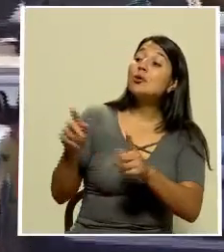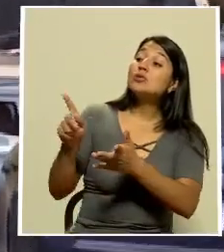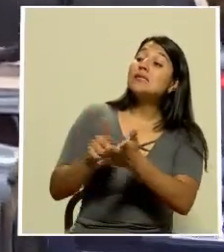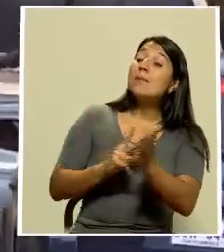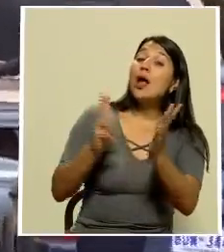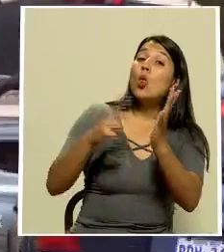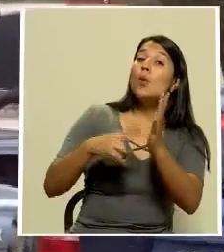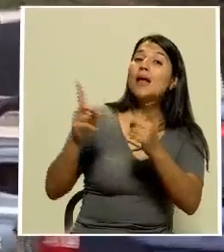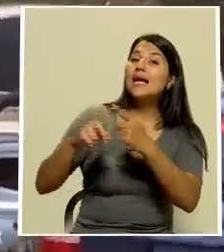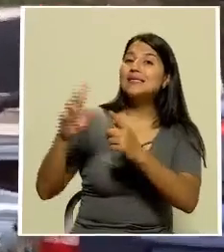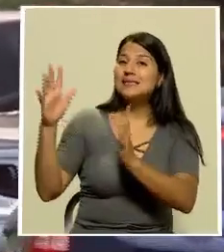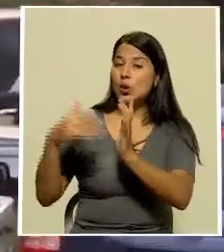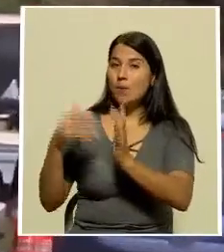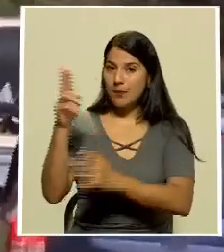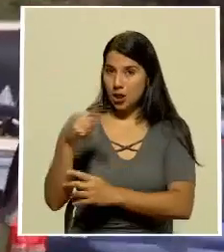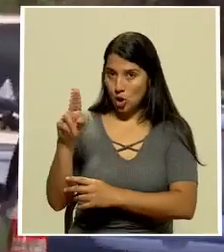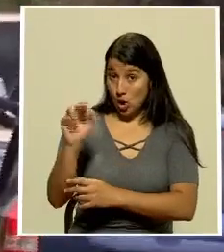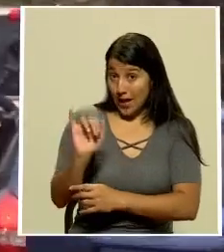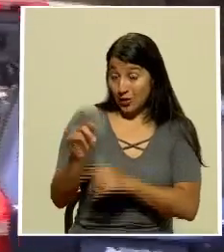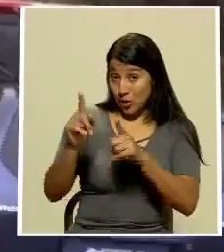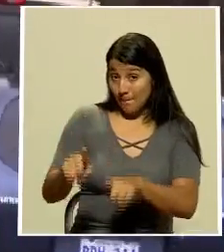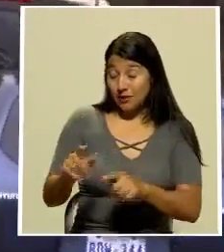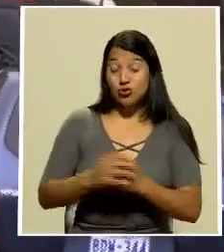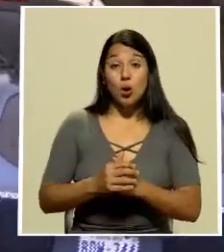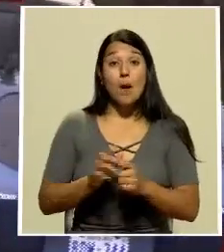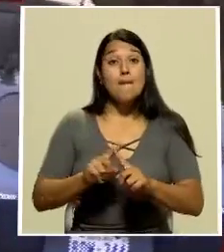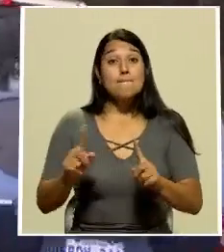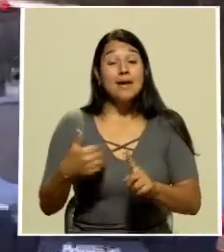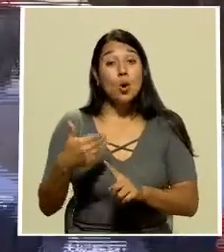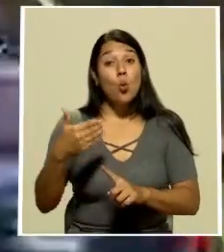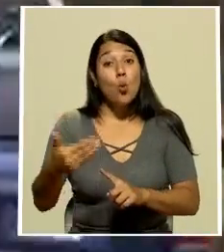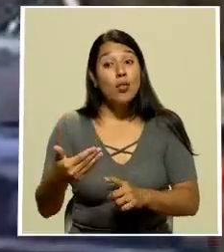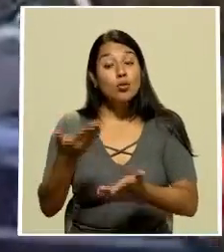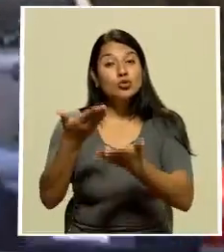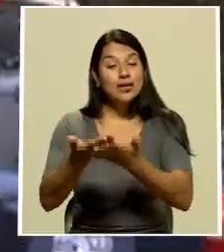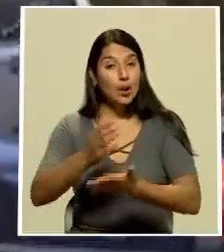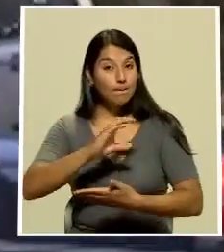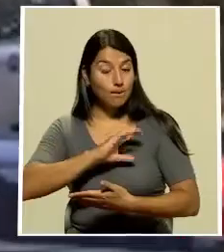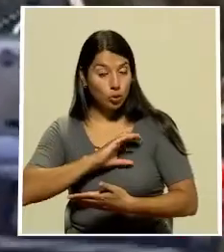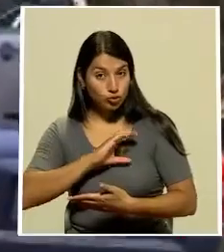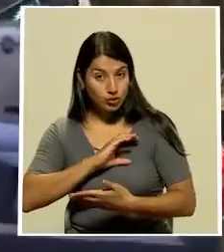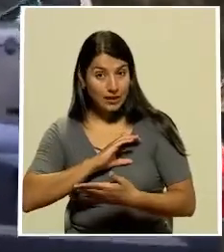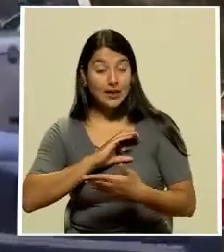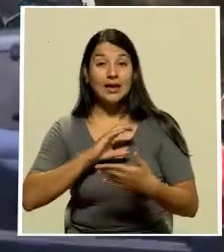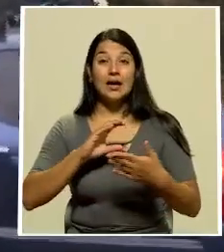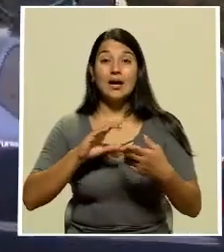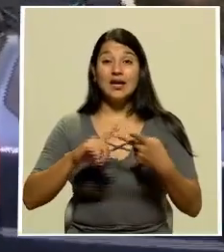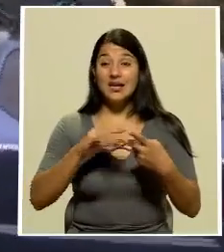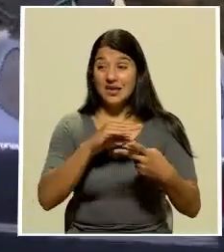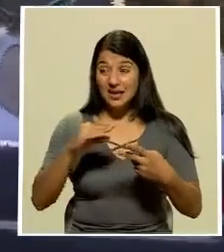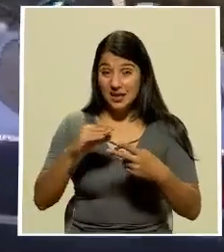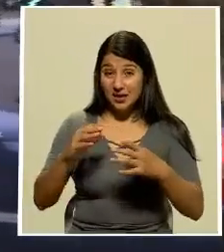y 5.000 colones. Eso fue lo que ocurrió. Sin embargo, en este punto, una vez que llegaron los antimotines y la fuerza pública se acercó